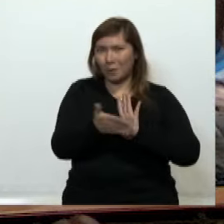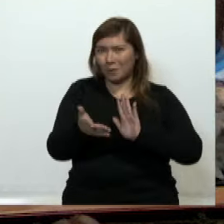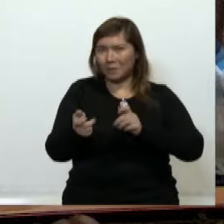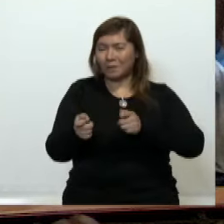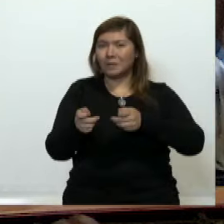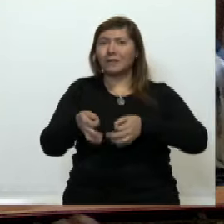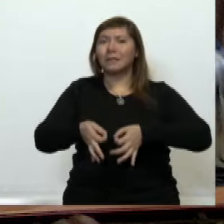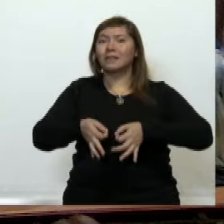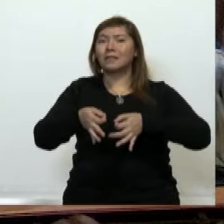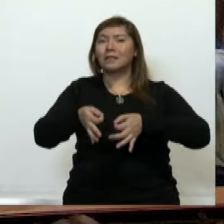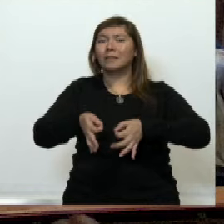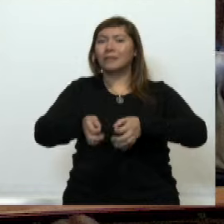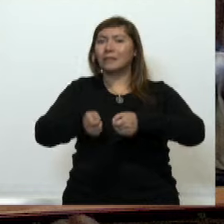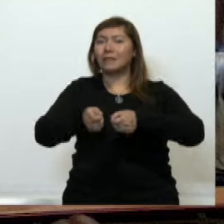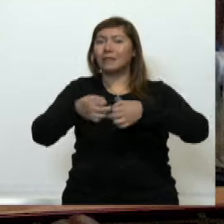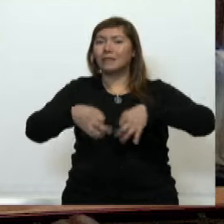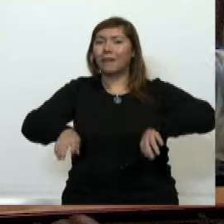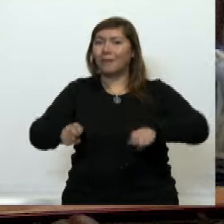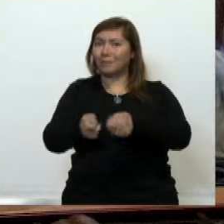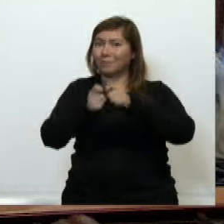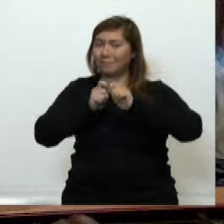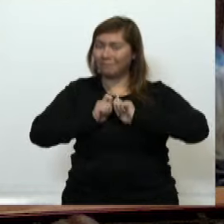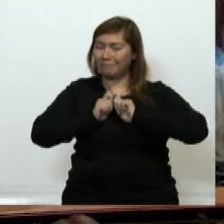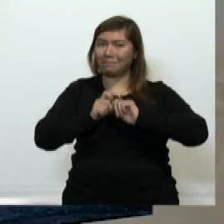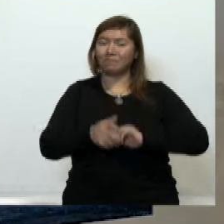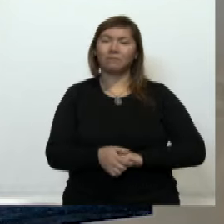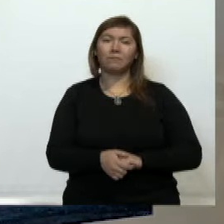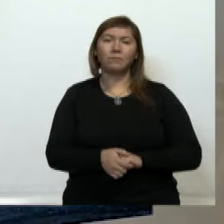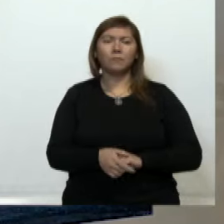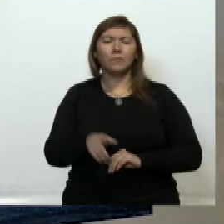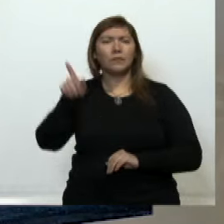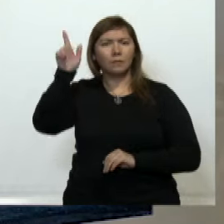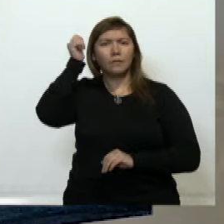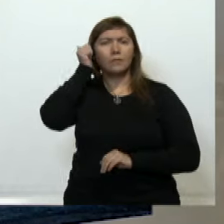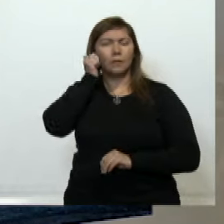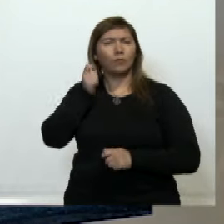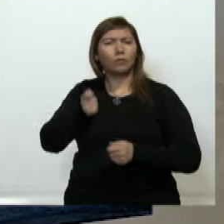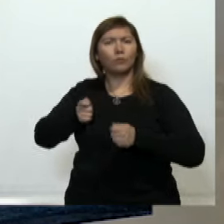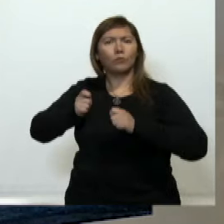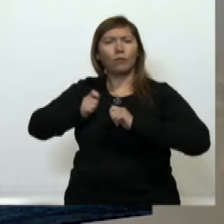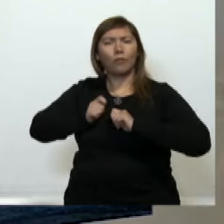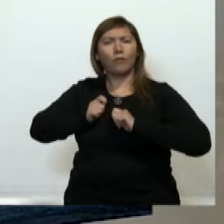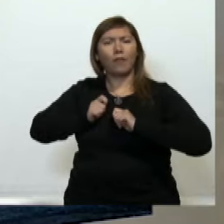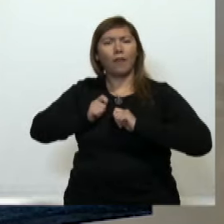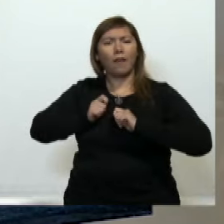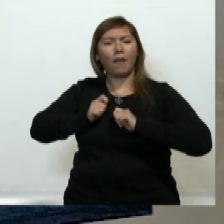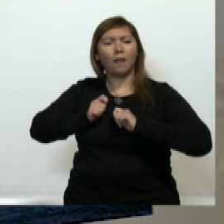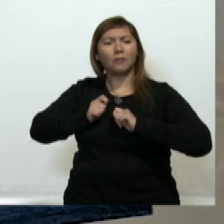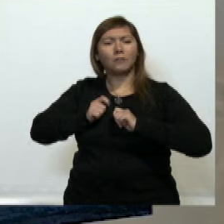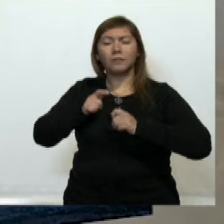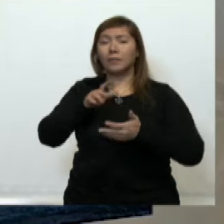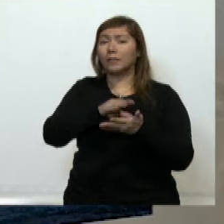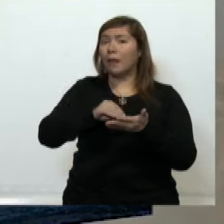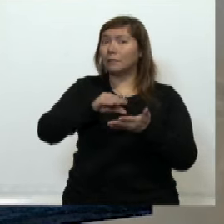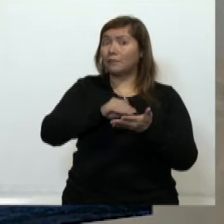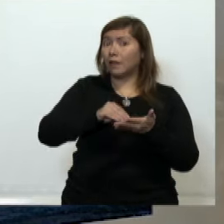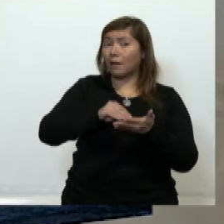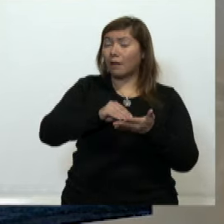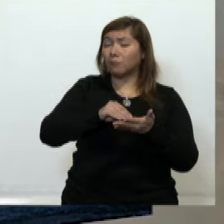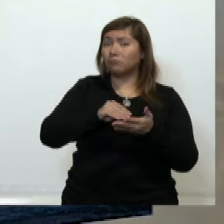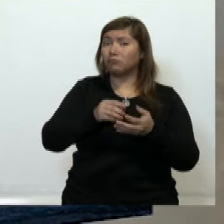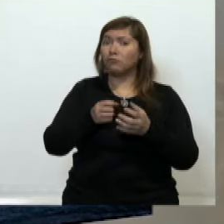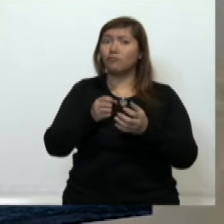salvación. El mismo Señor nos dará sus bienes y nuestra tierra producirá sus frutos. La justicia